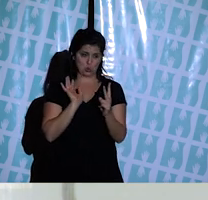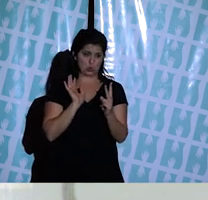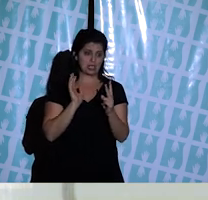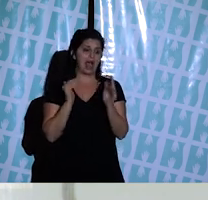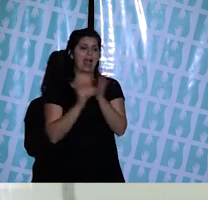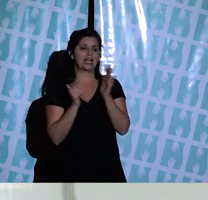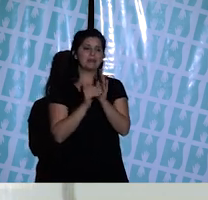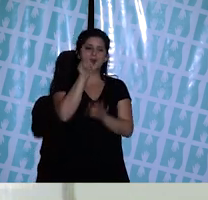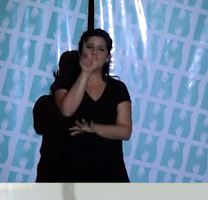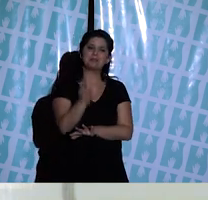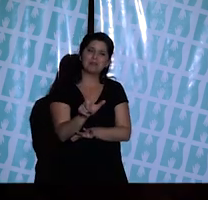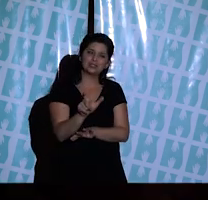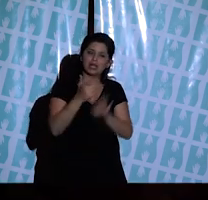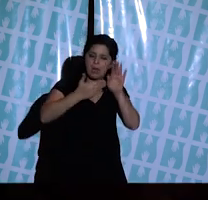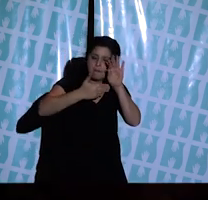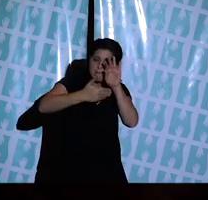más problemas